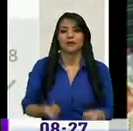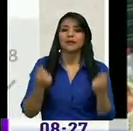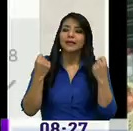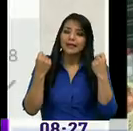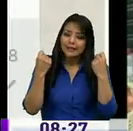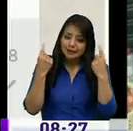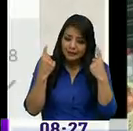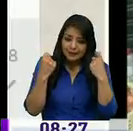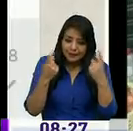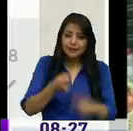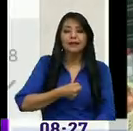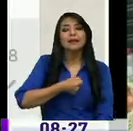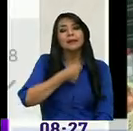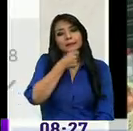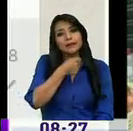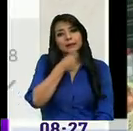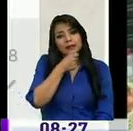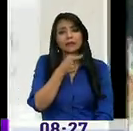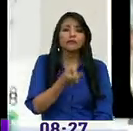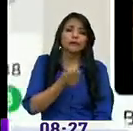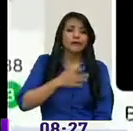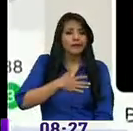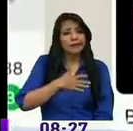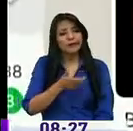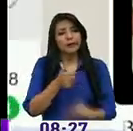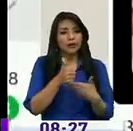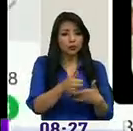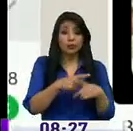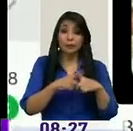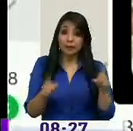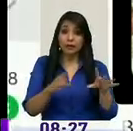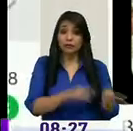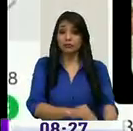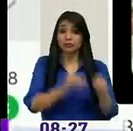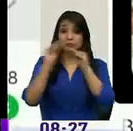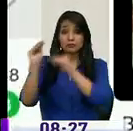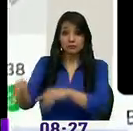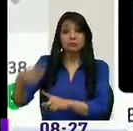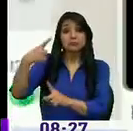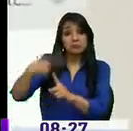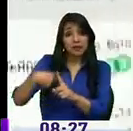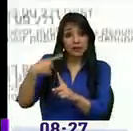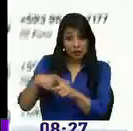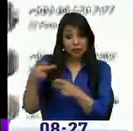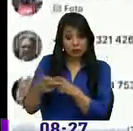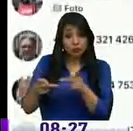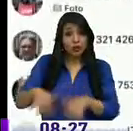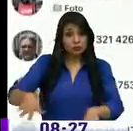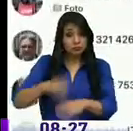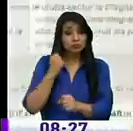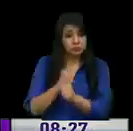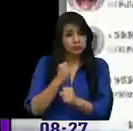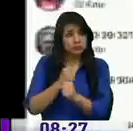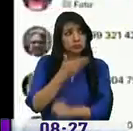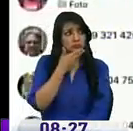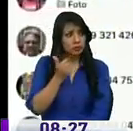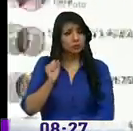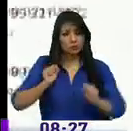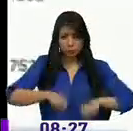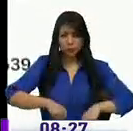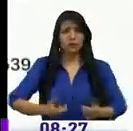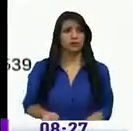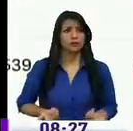su intención es, hay que ayudar, pero creo que ubicándolo en un mercado y dándole un puesto de trabajo adecuado, va a ser mejor que esté en la